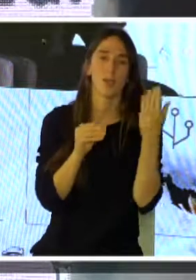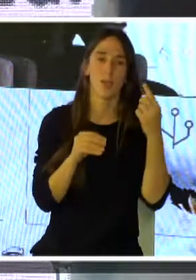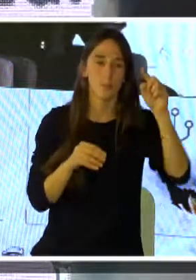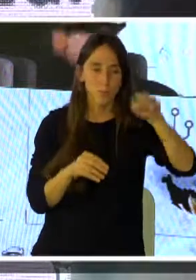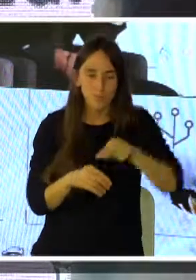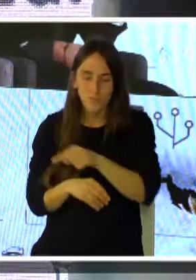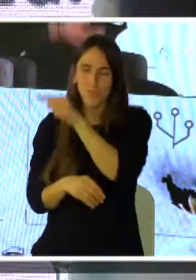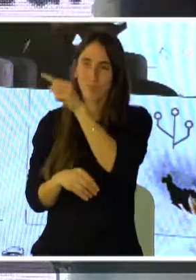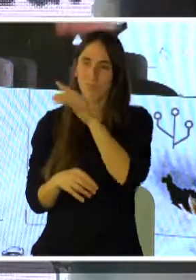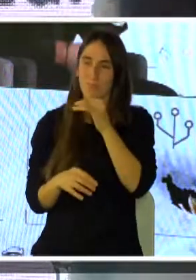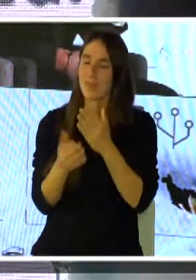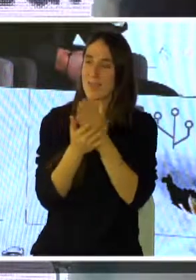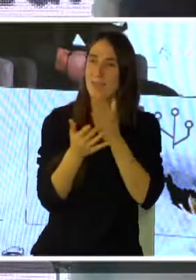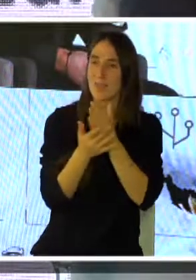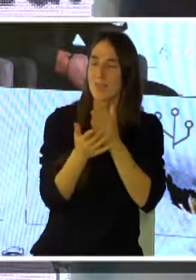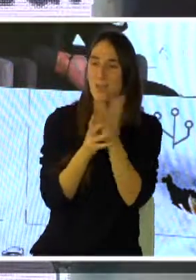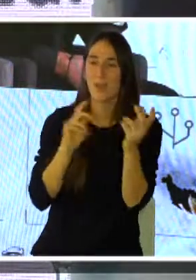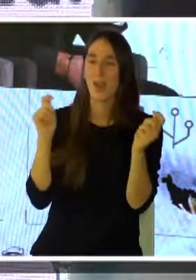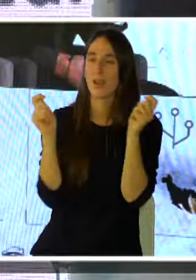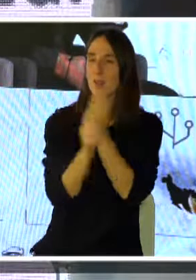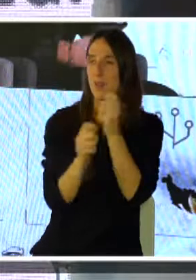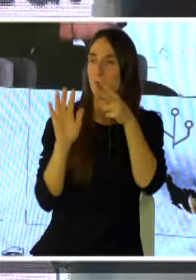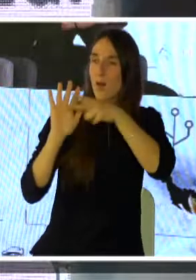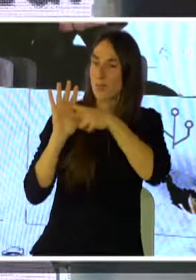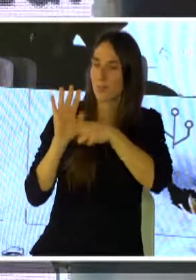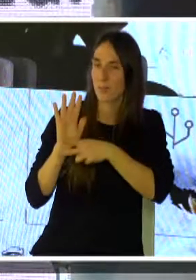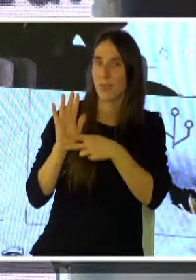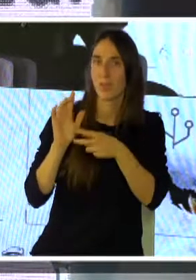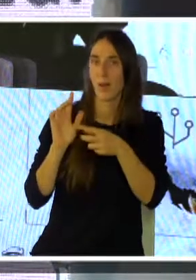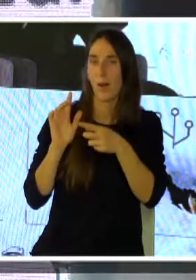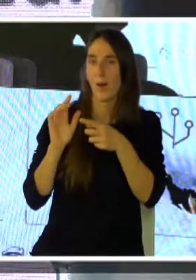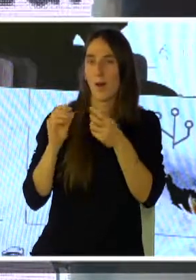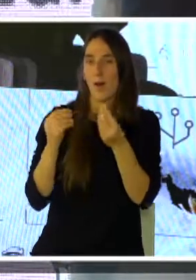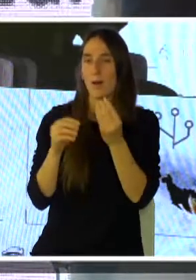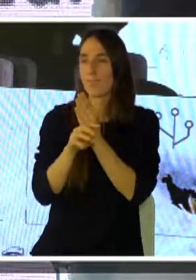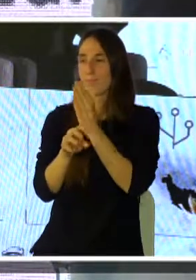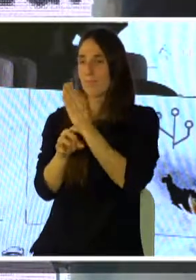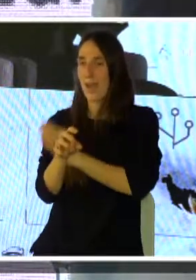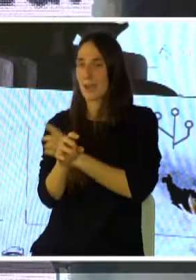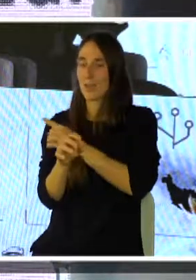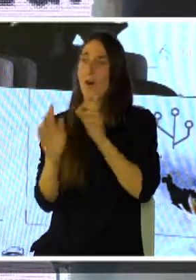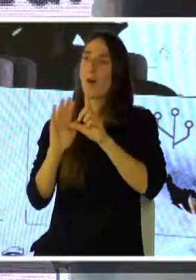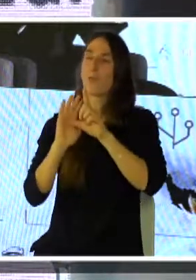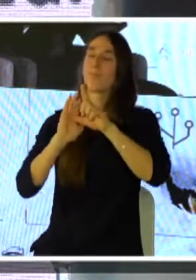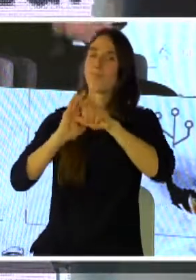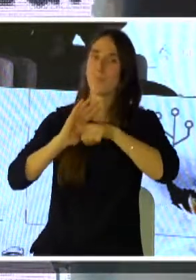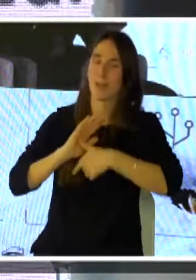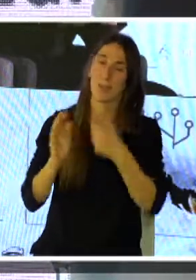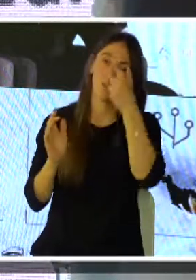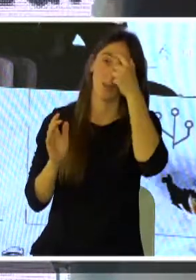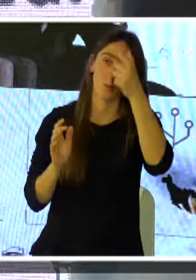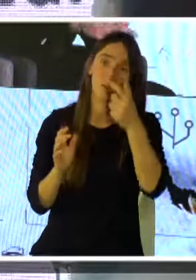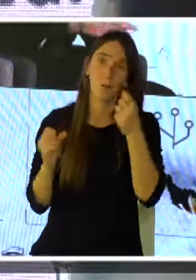curva. Casi siempre los cambios normativos van mucho antes o mucho más lentos que los tecnológicos para